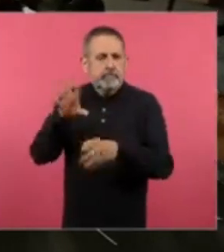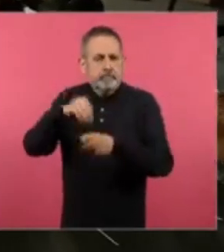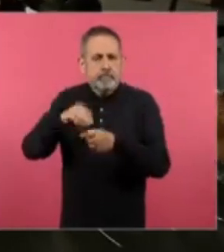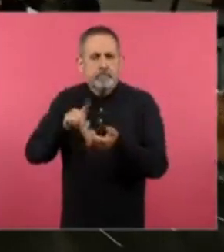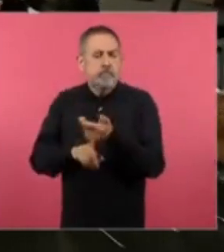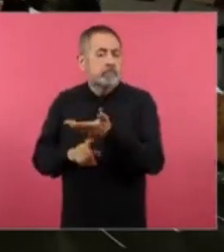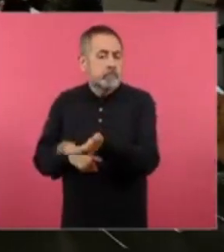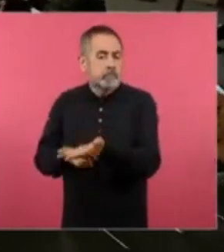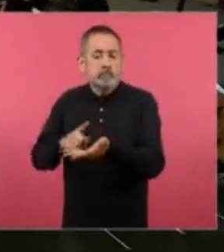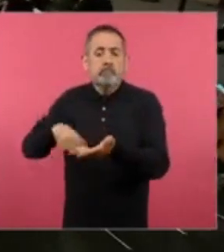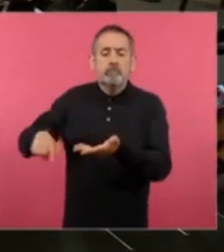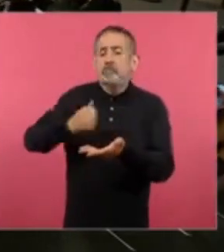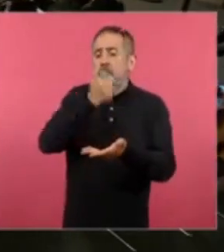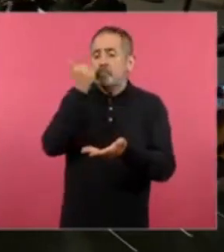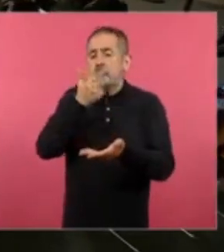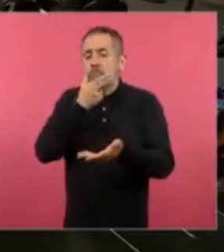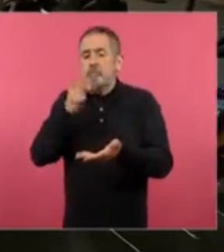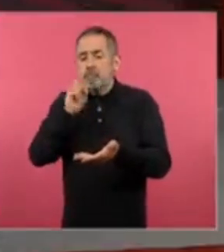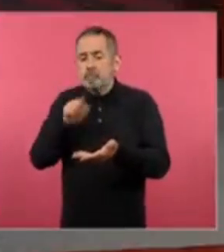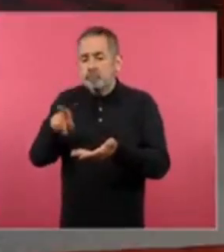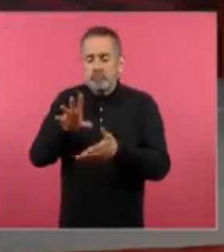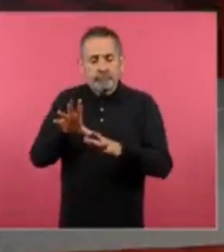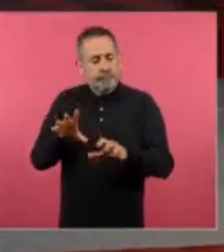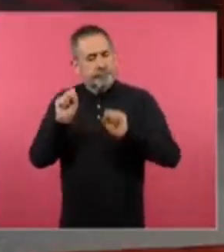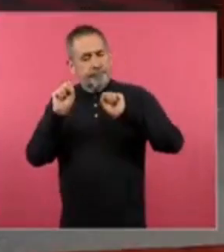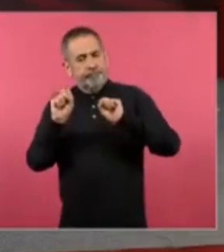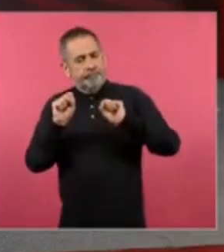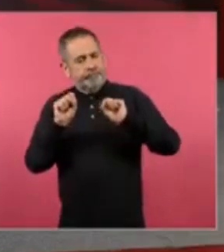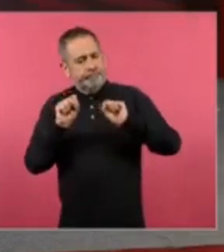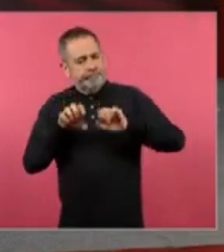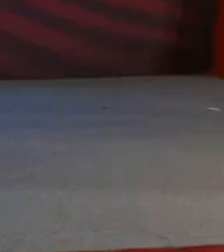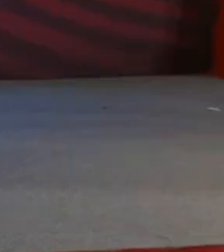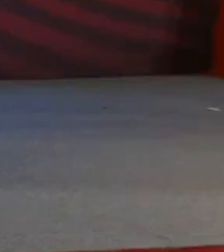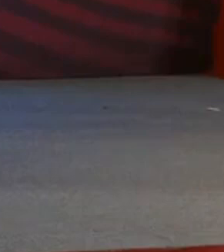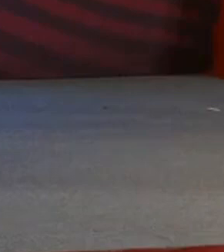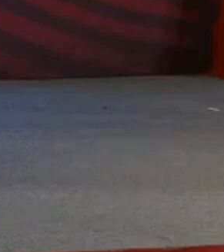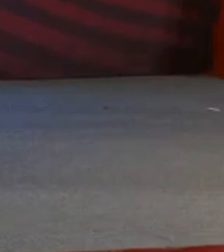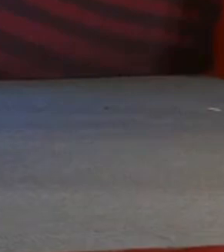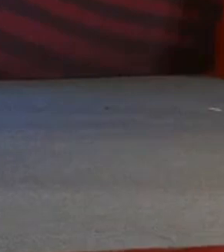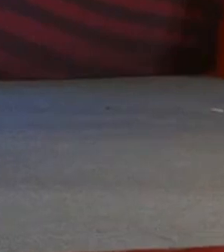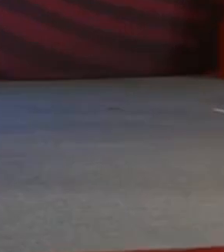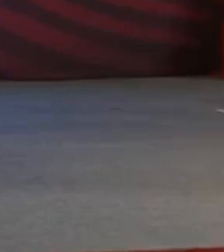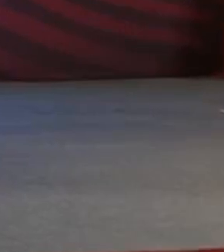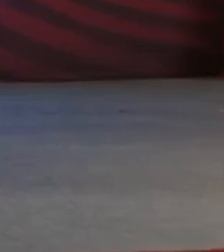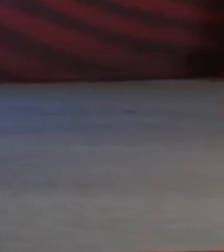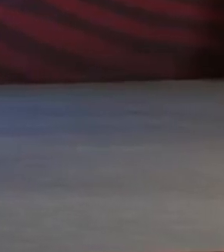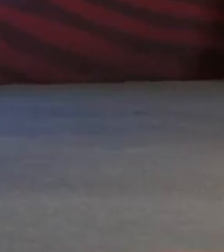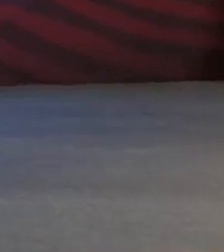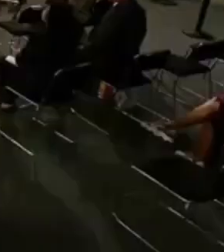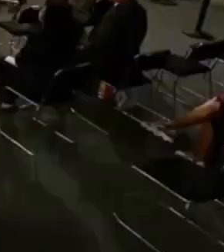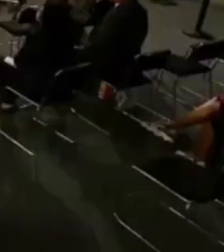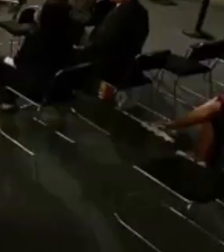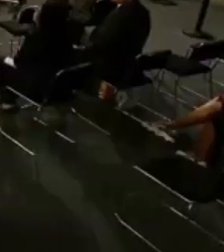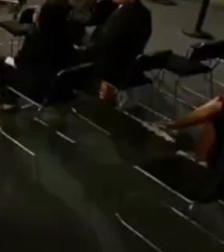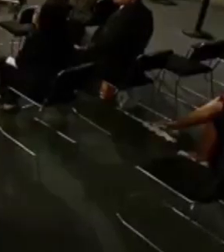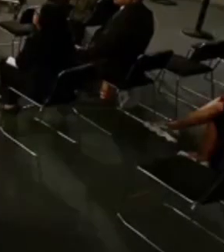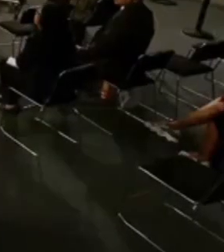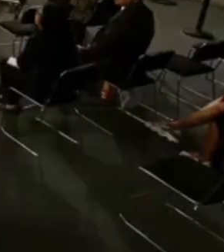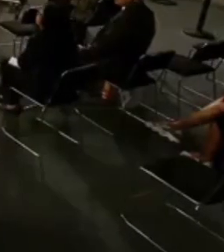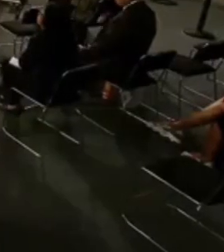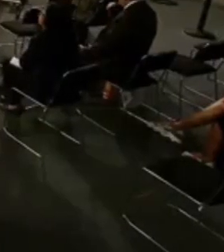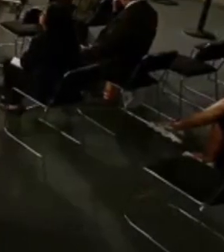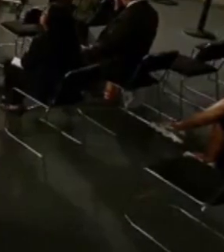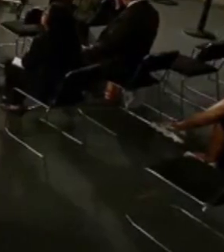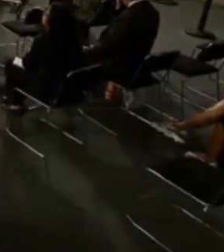que alumnos y alumnas las tomen, las recreen, las elaboren para pues lograr avanzar en este